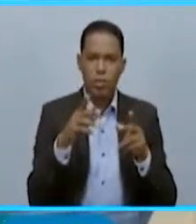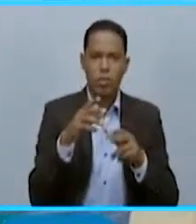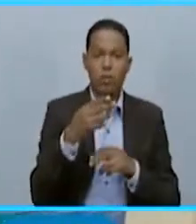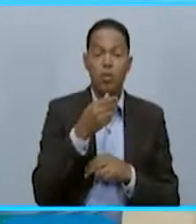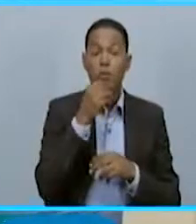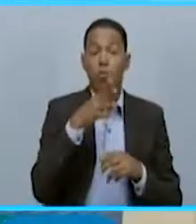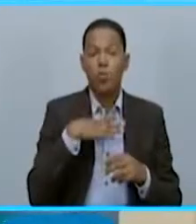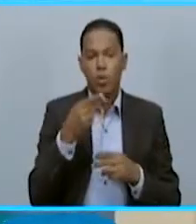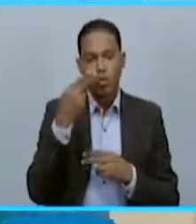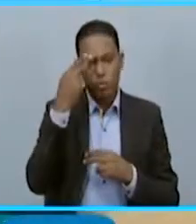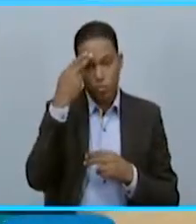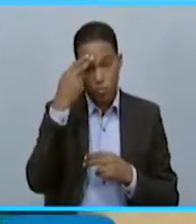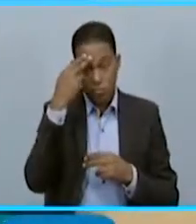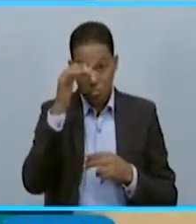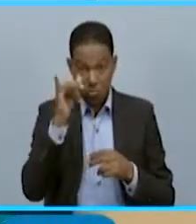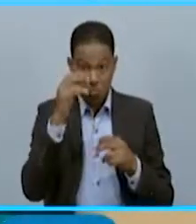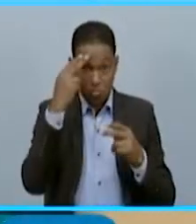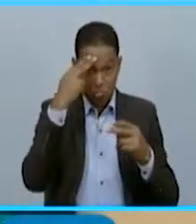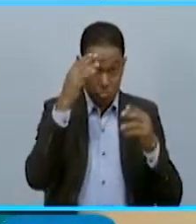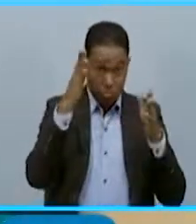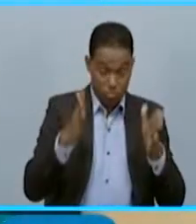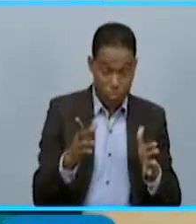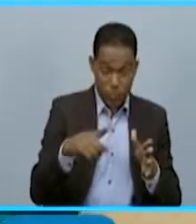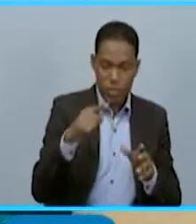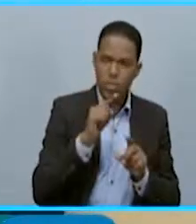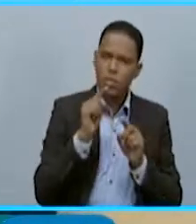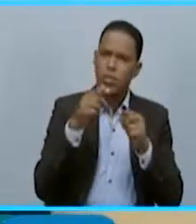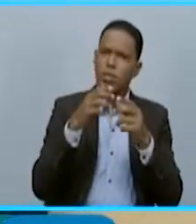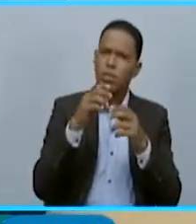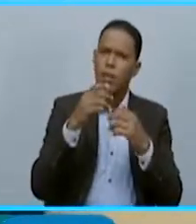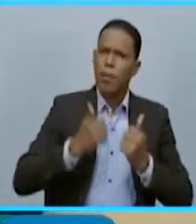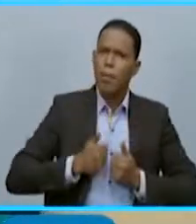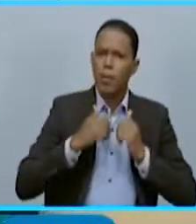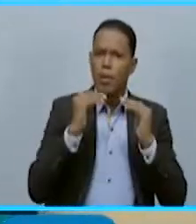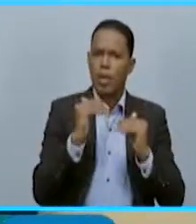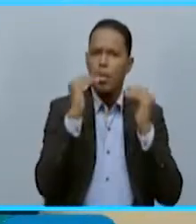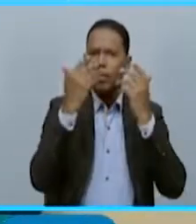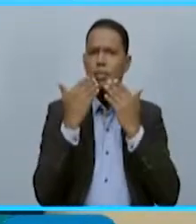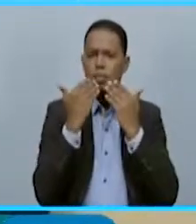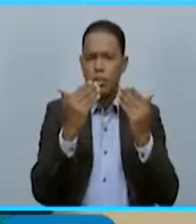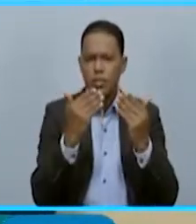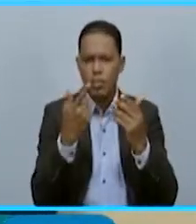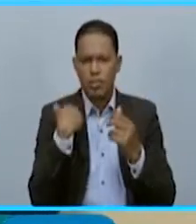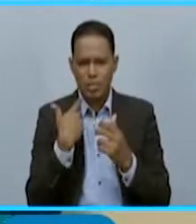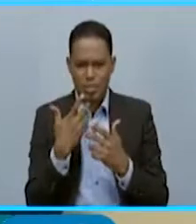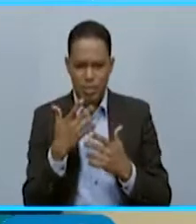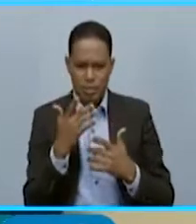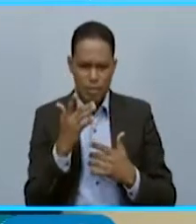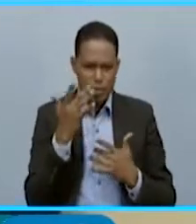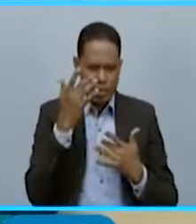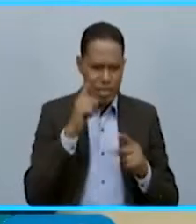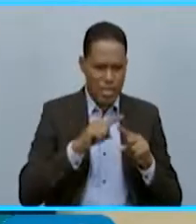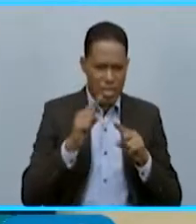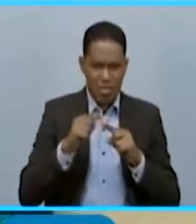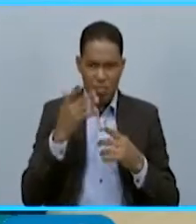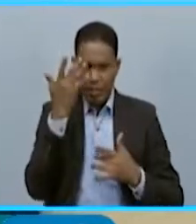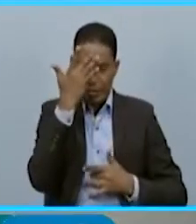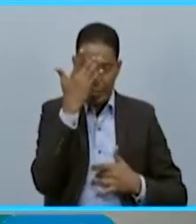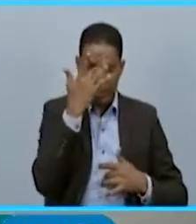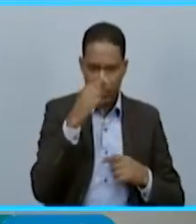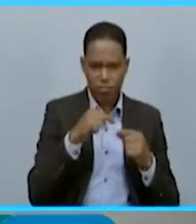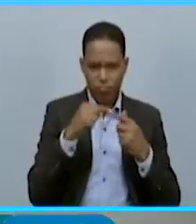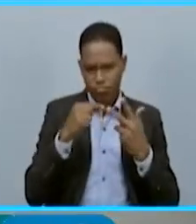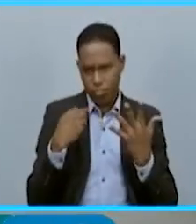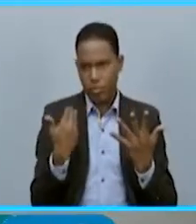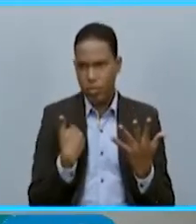haitiana que reside en la provincia la alta Gracias se encuentra en estado crítico porque padece varias patologías adyacentes